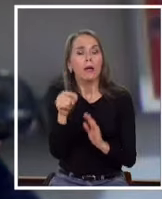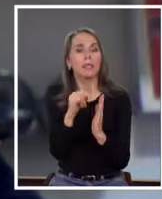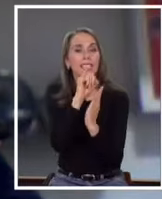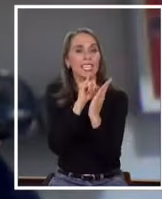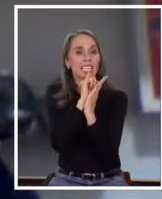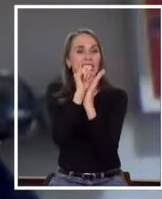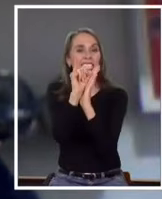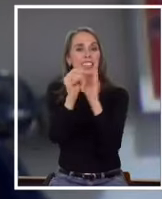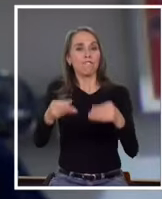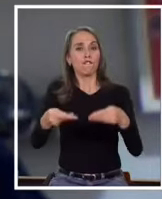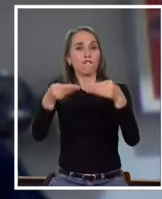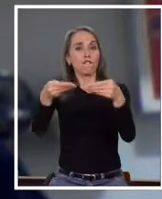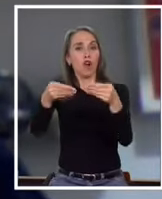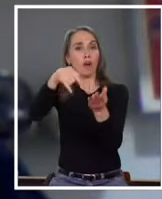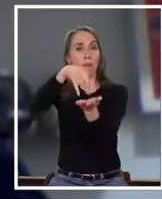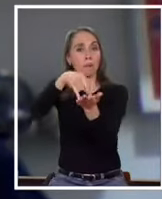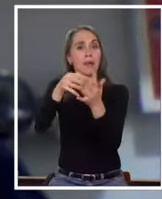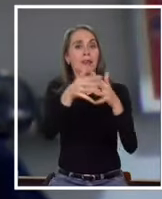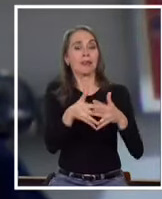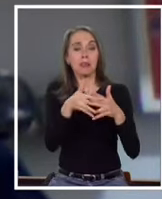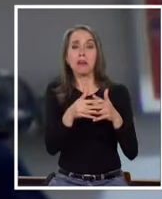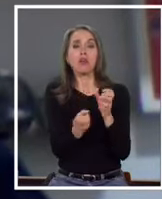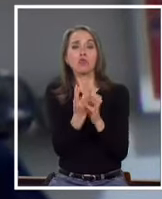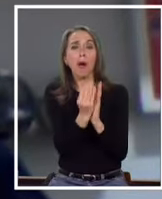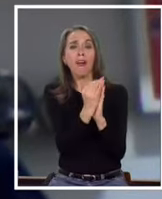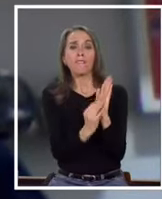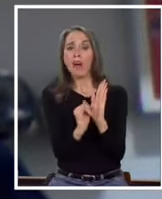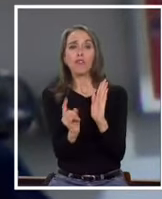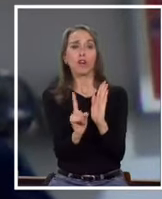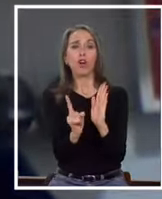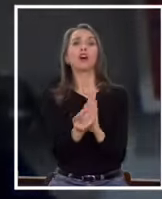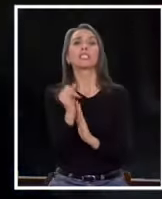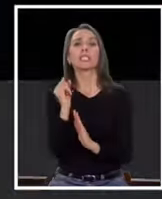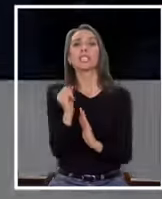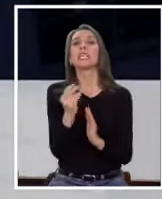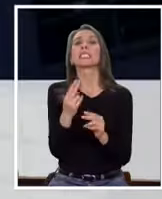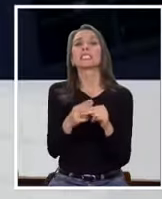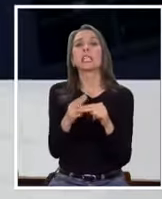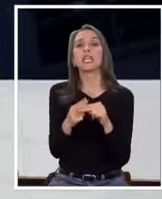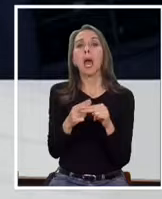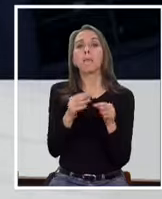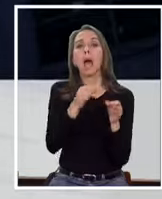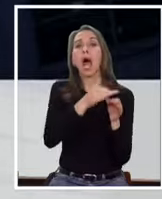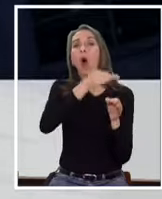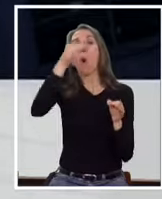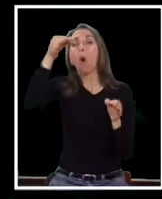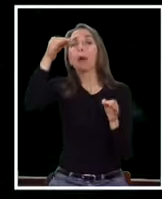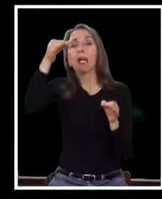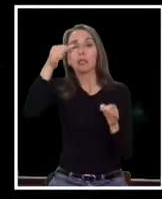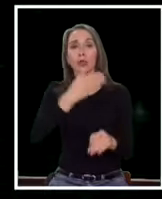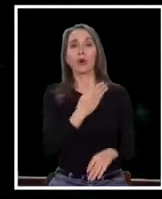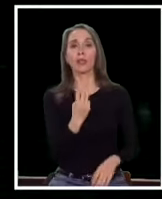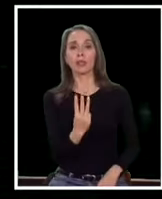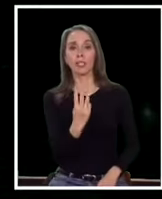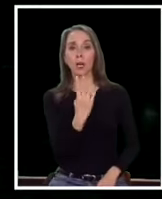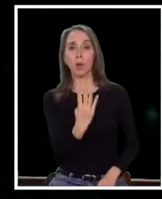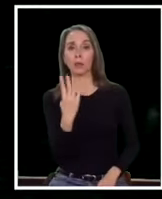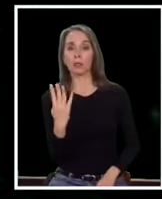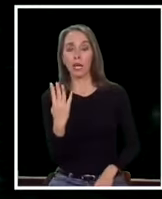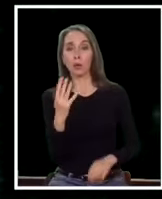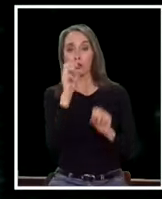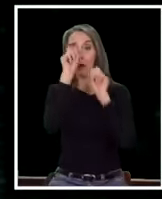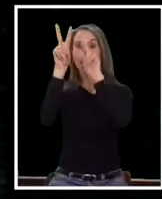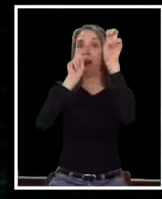nuevos antecedentes. Al parecer, la gran mayoría de ellos eran objetos. El informe afirma que entre